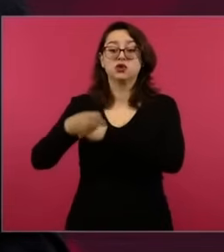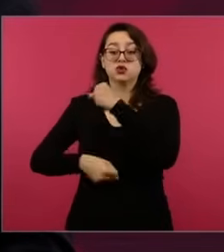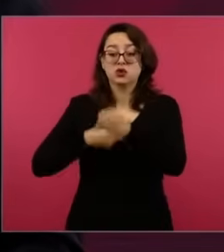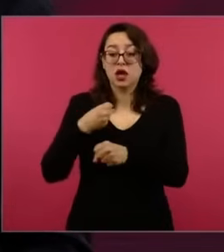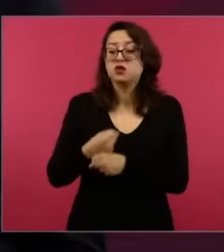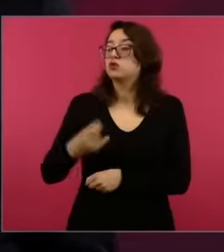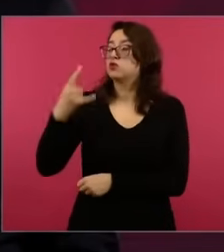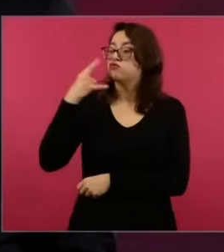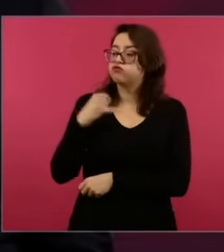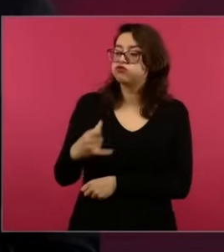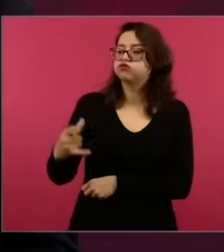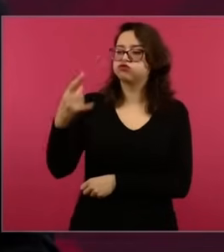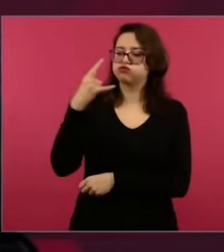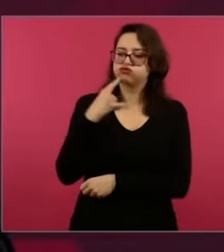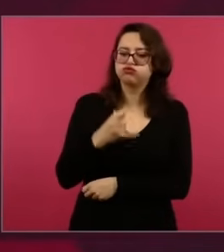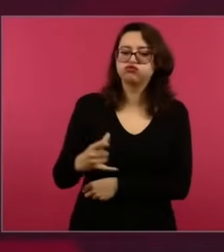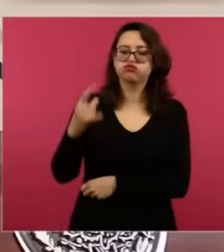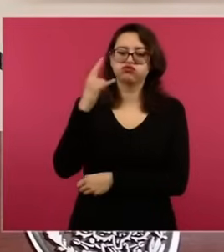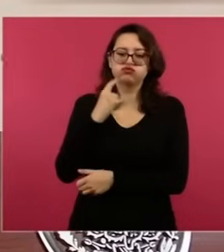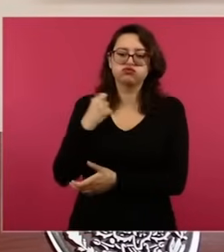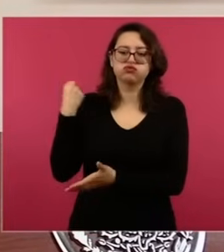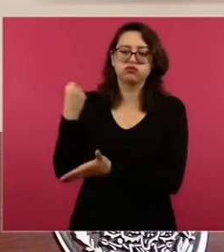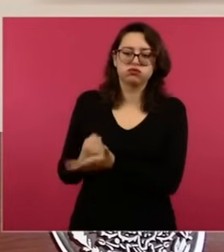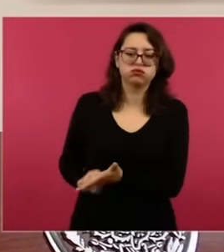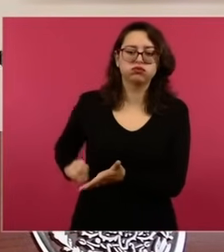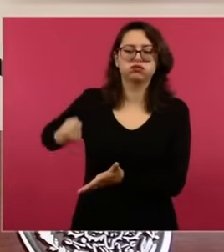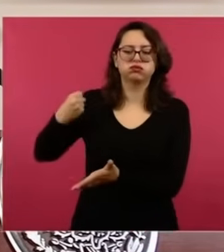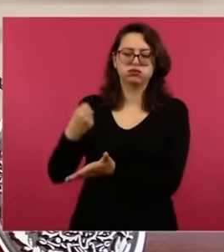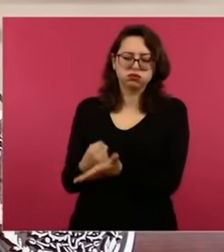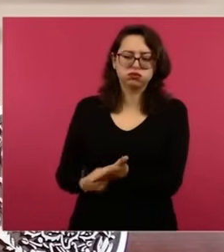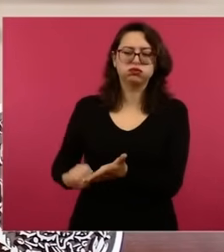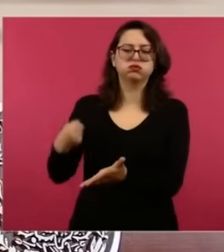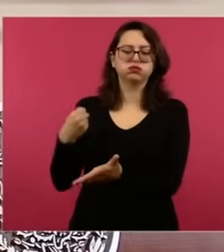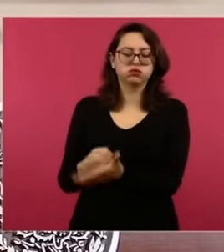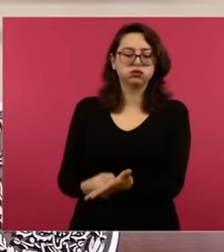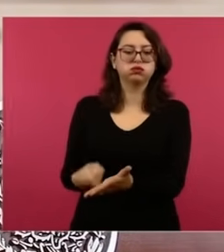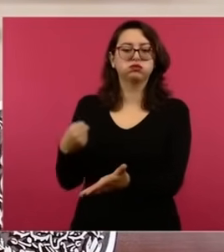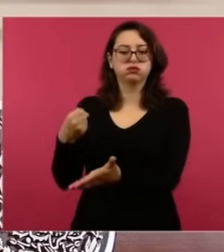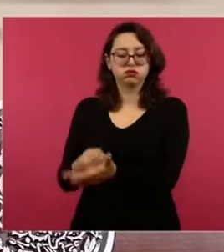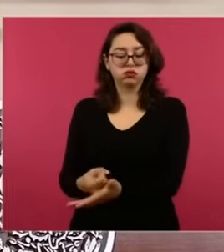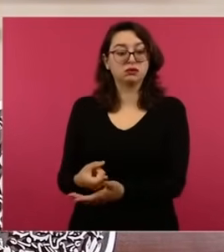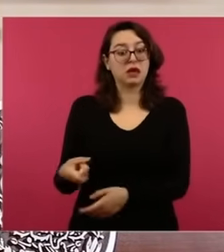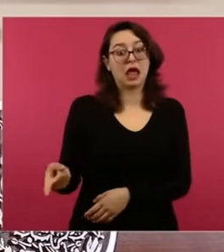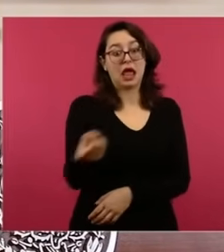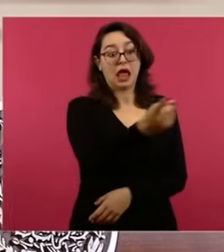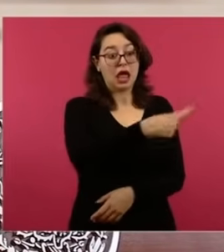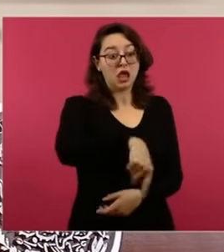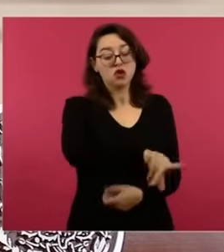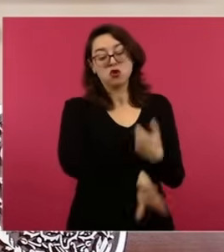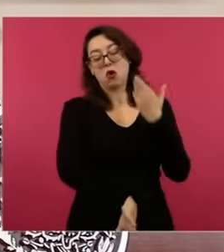en contra de poderosos.